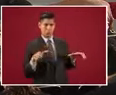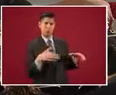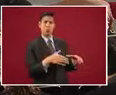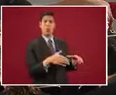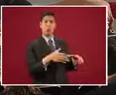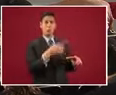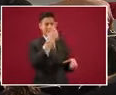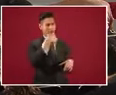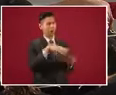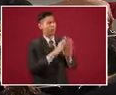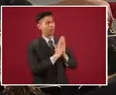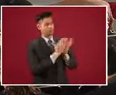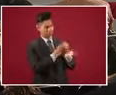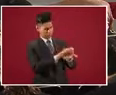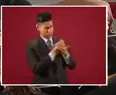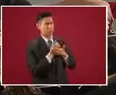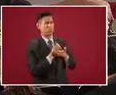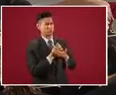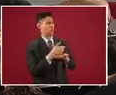a comprar